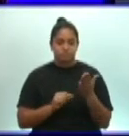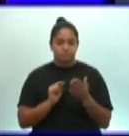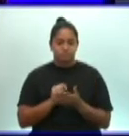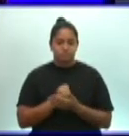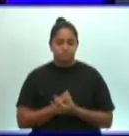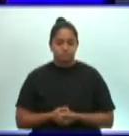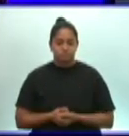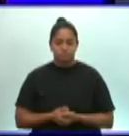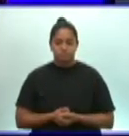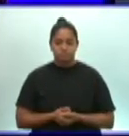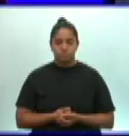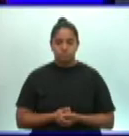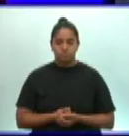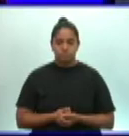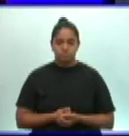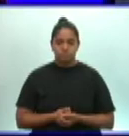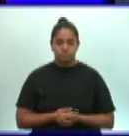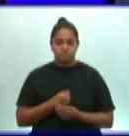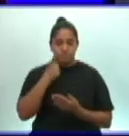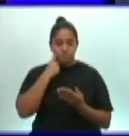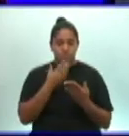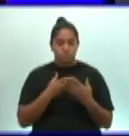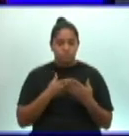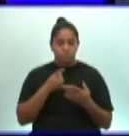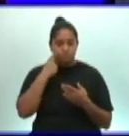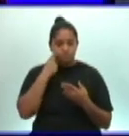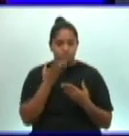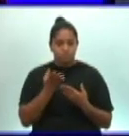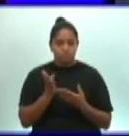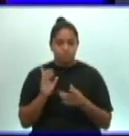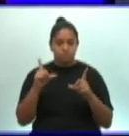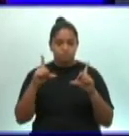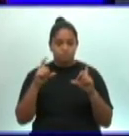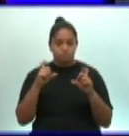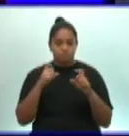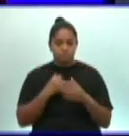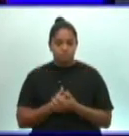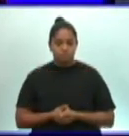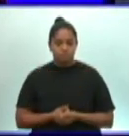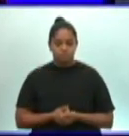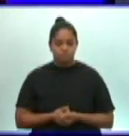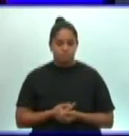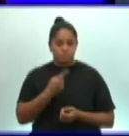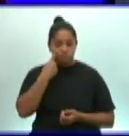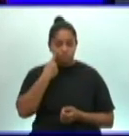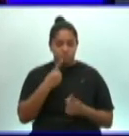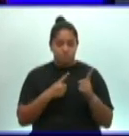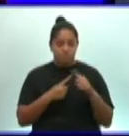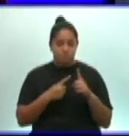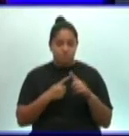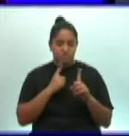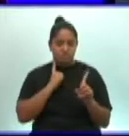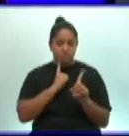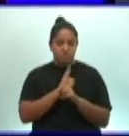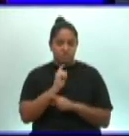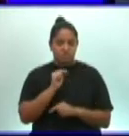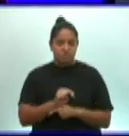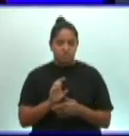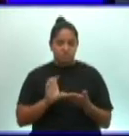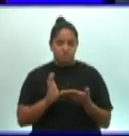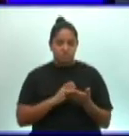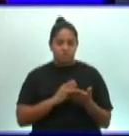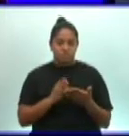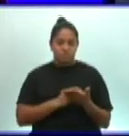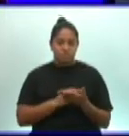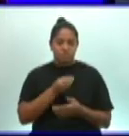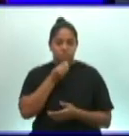homogéneo. Por tanto, les propongo entonces pasar a la siguiente diapositiva, donde observaremos, por supuesto, el tema del encuentro de hoy y las páginas del libro de texto en